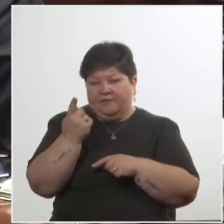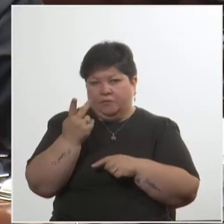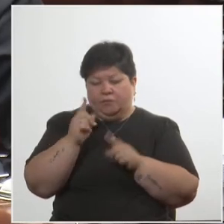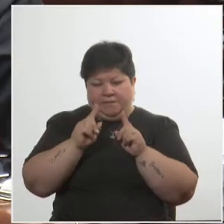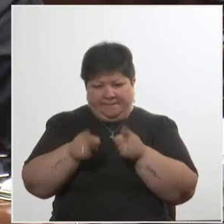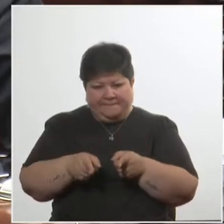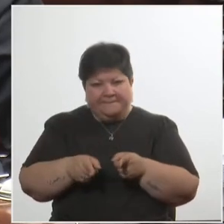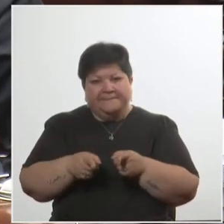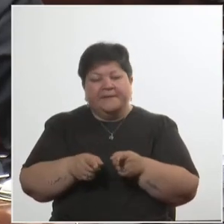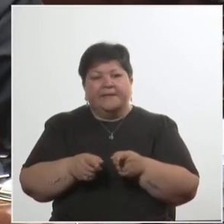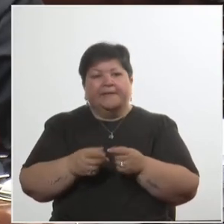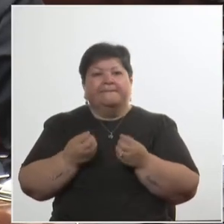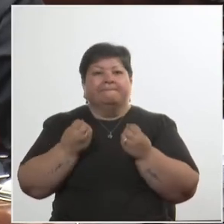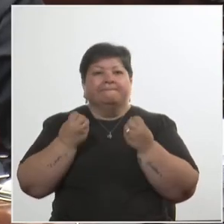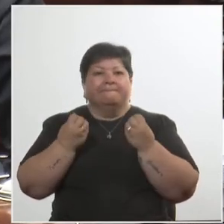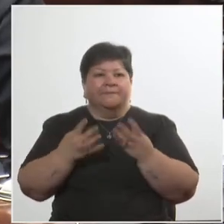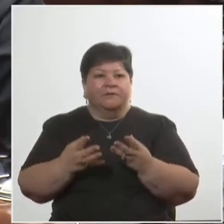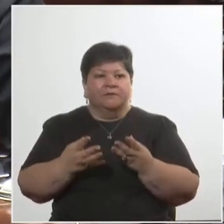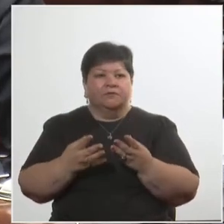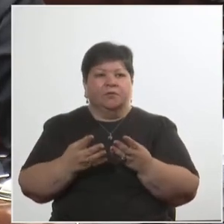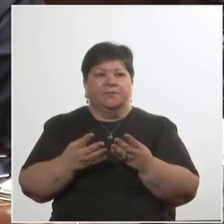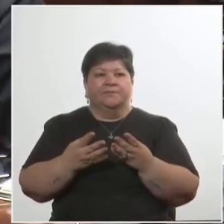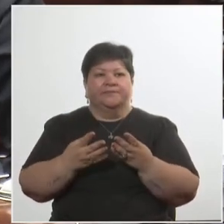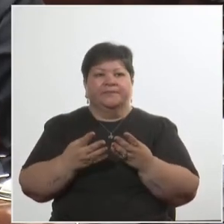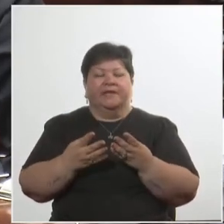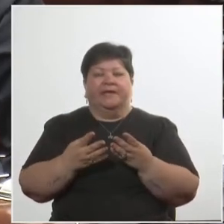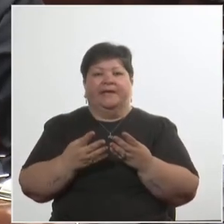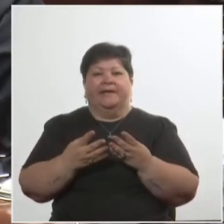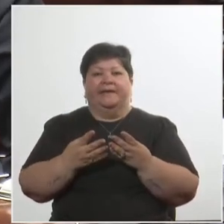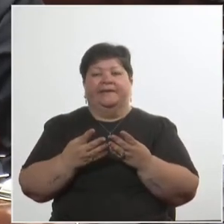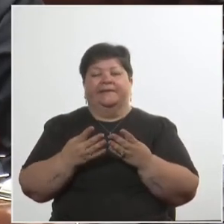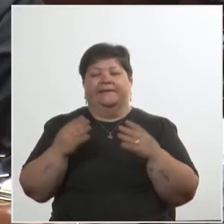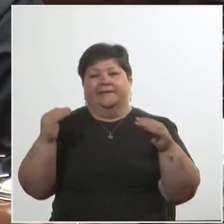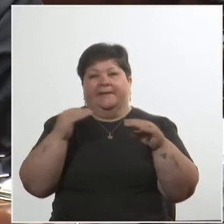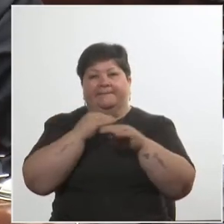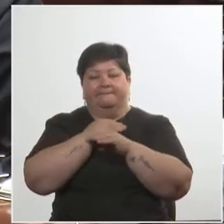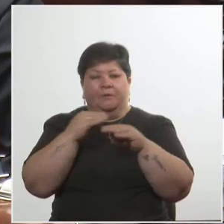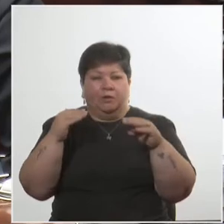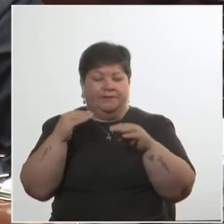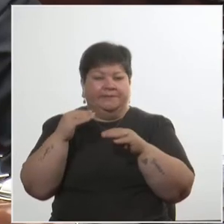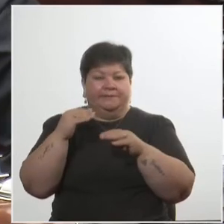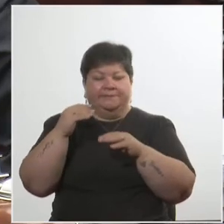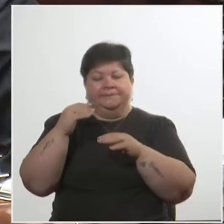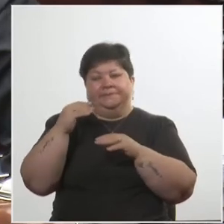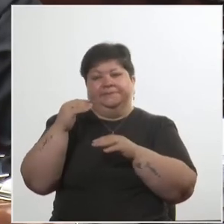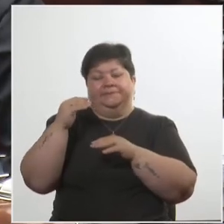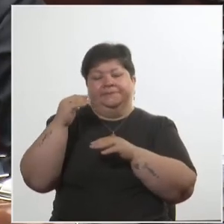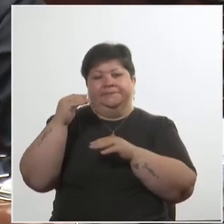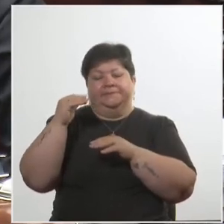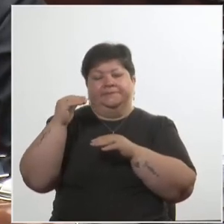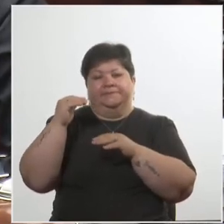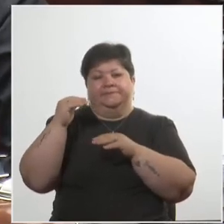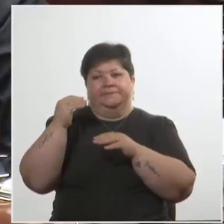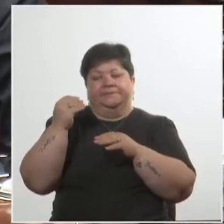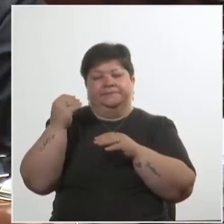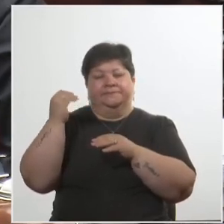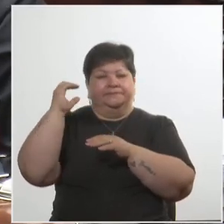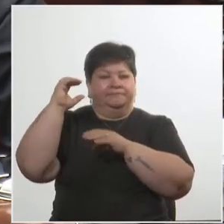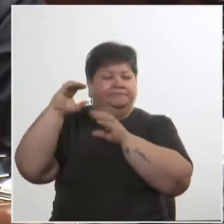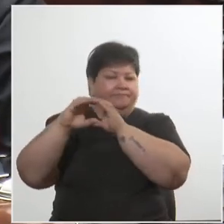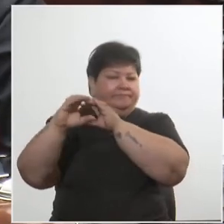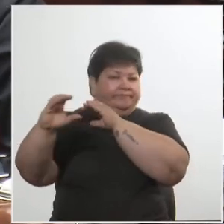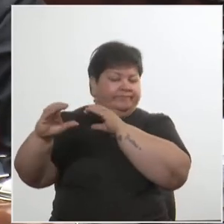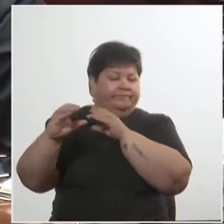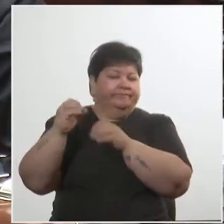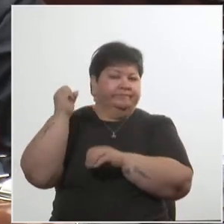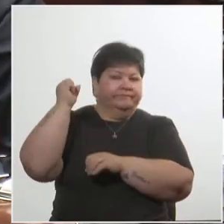a que la actividad del transporte de pasajeros se viera fundamentalmente resentida con envío